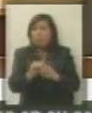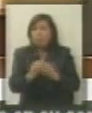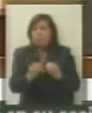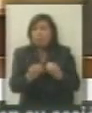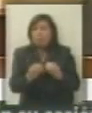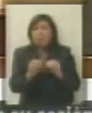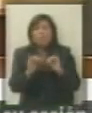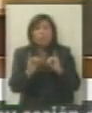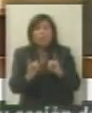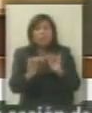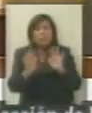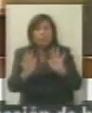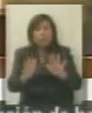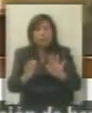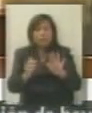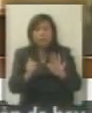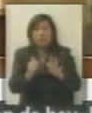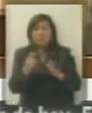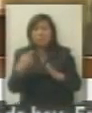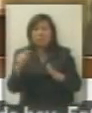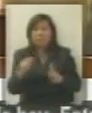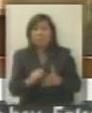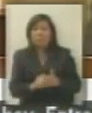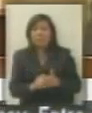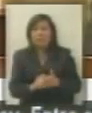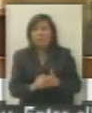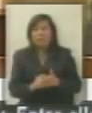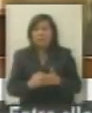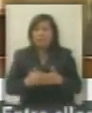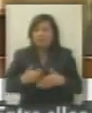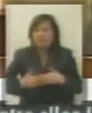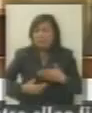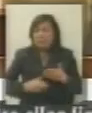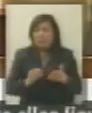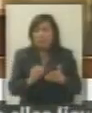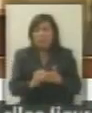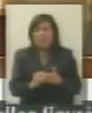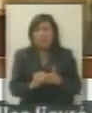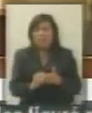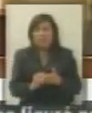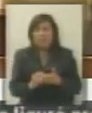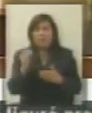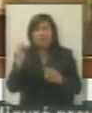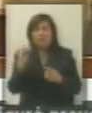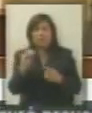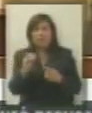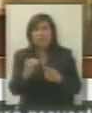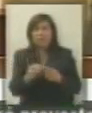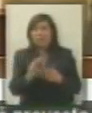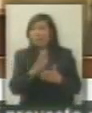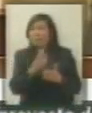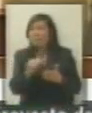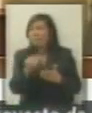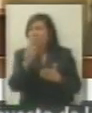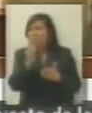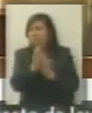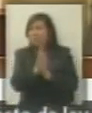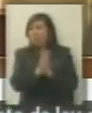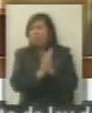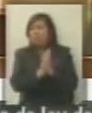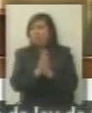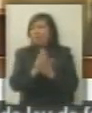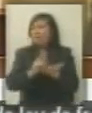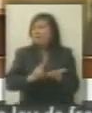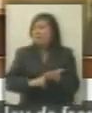estratégica planteada del 16%. Hemos avanzado notablemente en el objetivo de que todos los peruanos gocen de un seguro